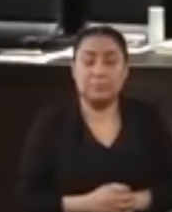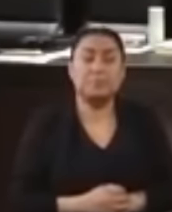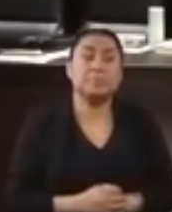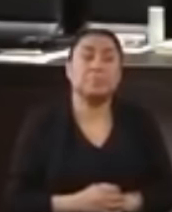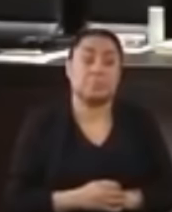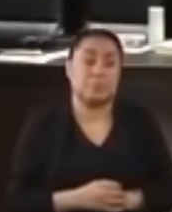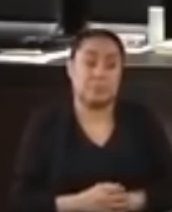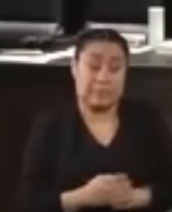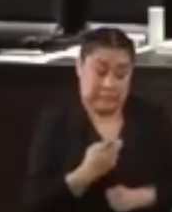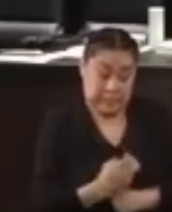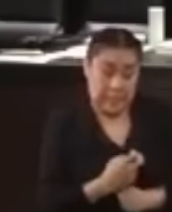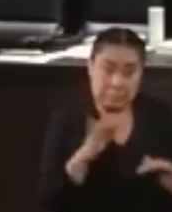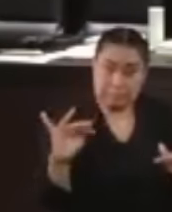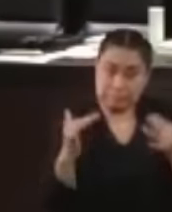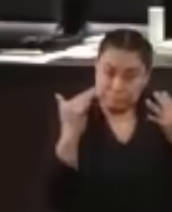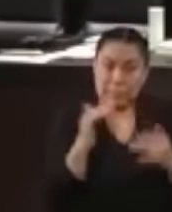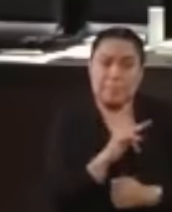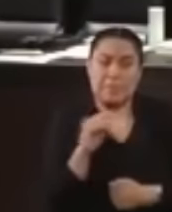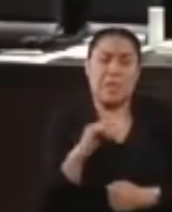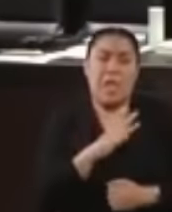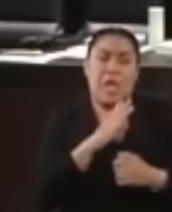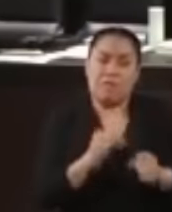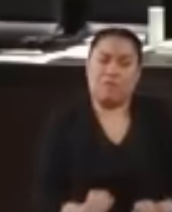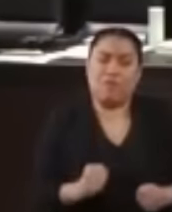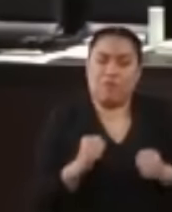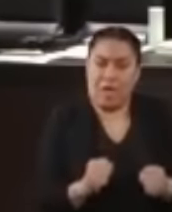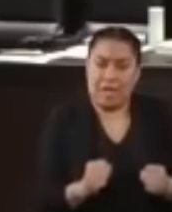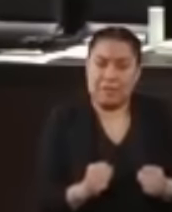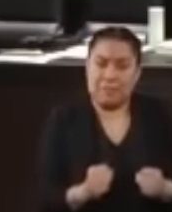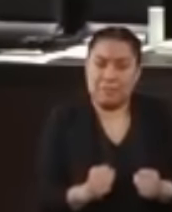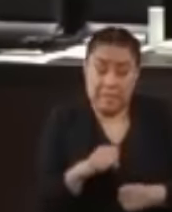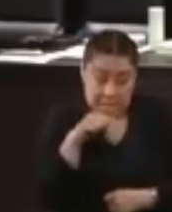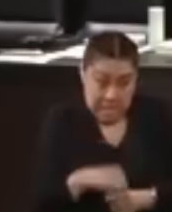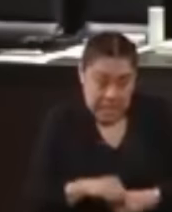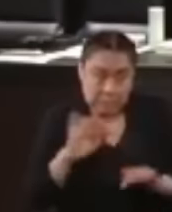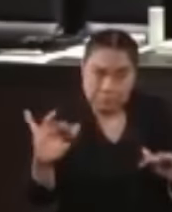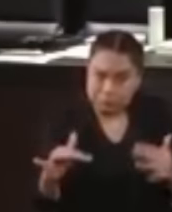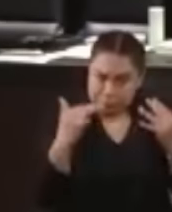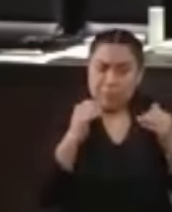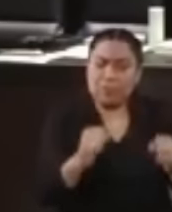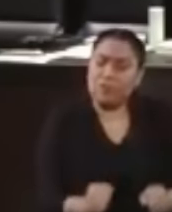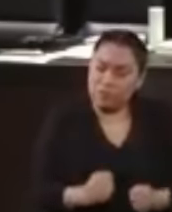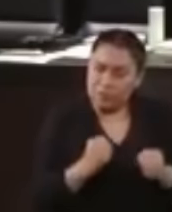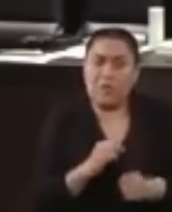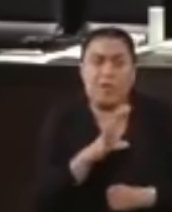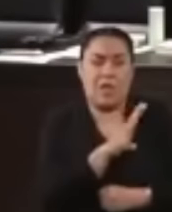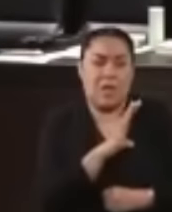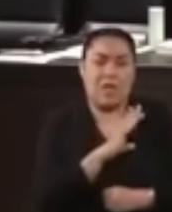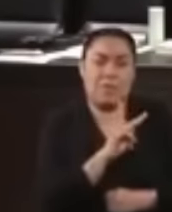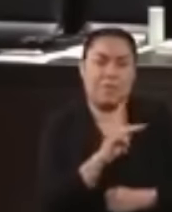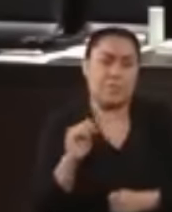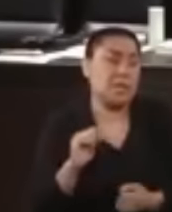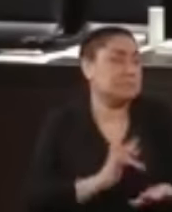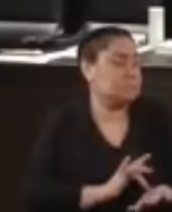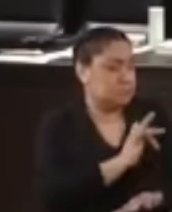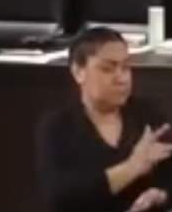se ve la fuerza del PT. Aquí se ve la fuerza del PT. Muchas